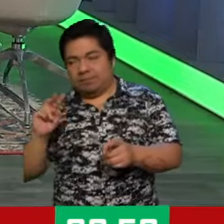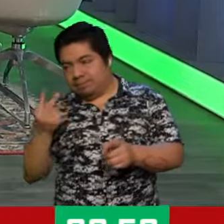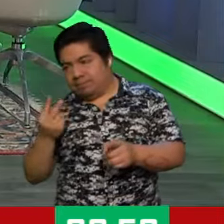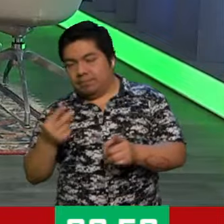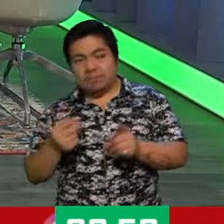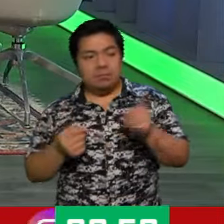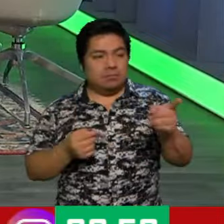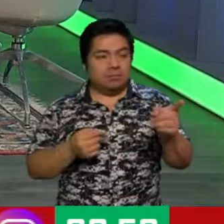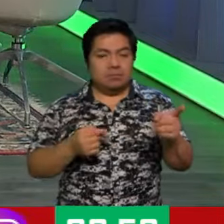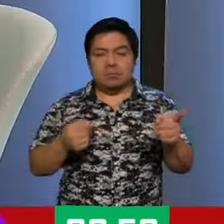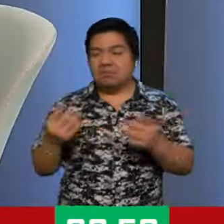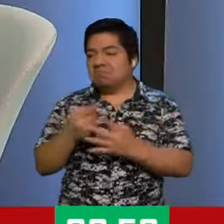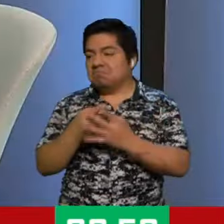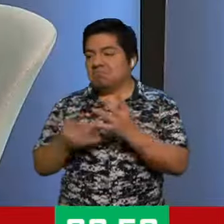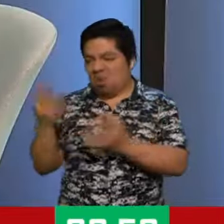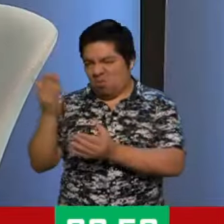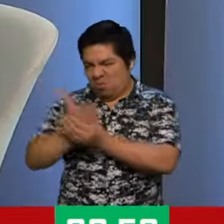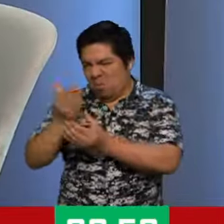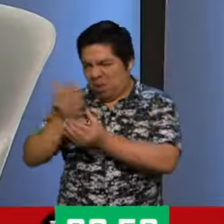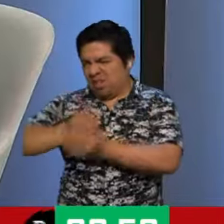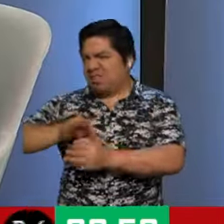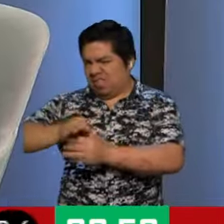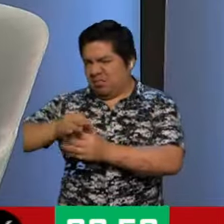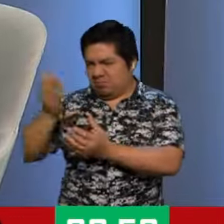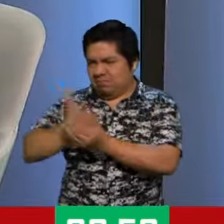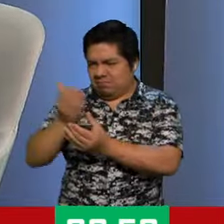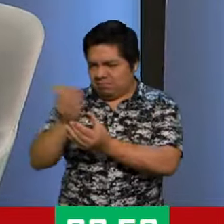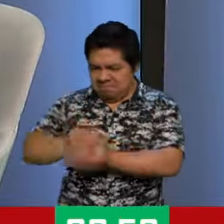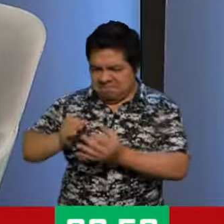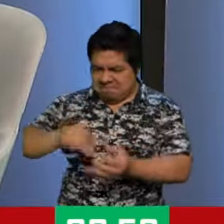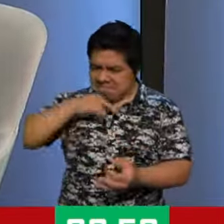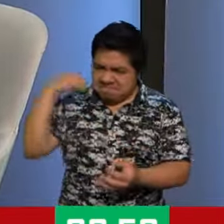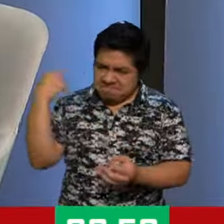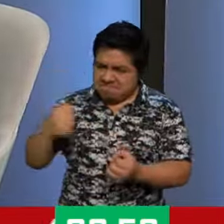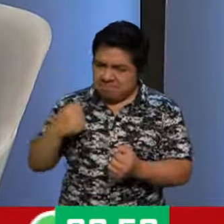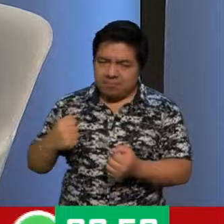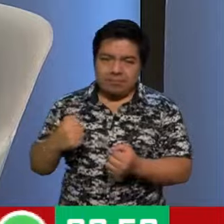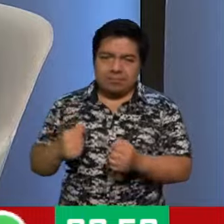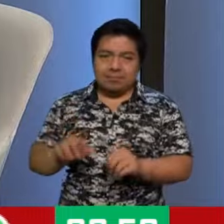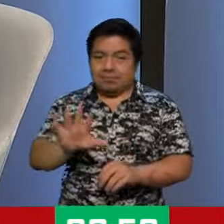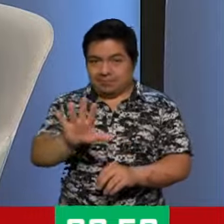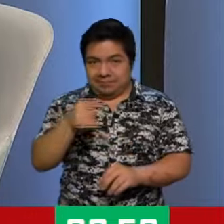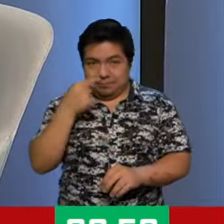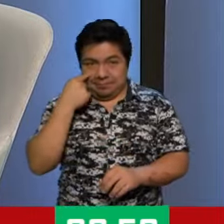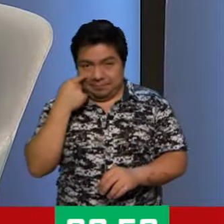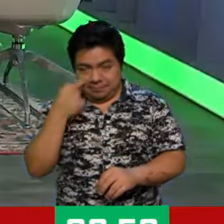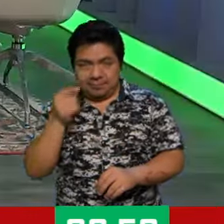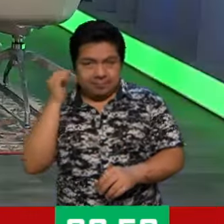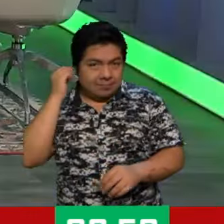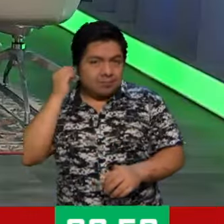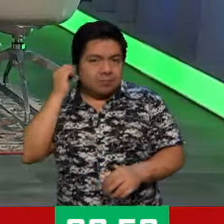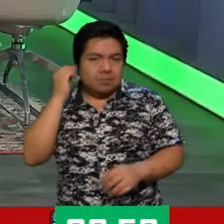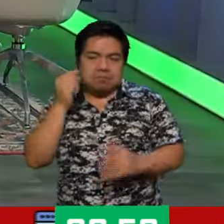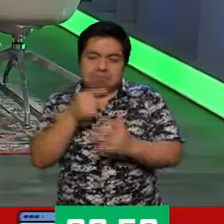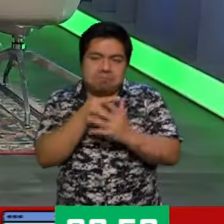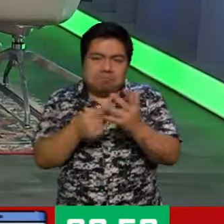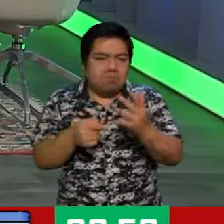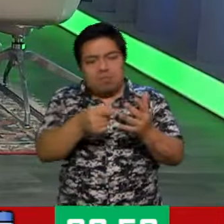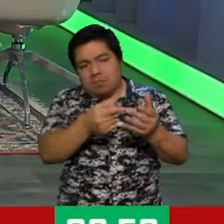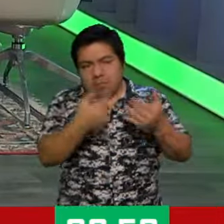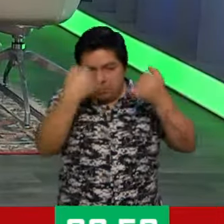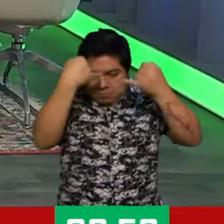usted? A mí unos 4 tacos de suadero. Pero el chile de... Es que ahí les va. Diga. El hecho de lo que usted, de cómo ustedes